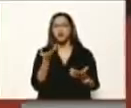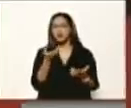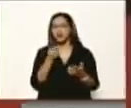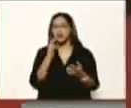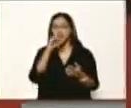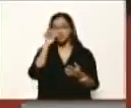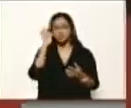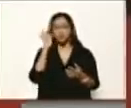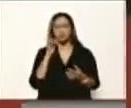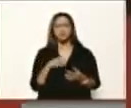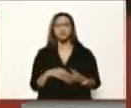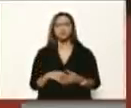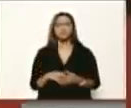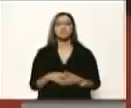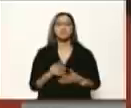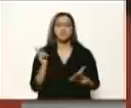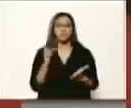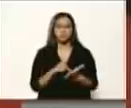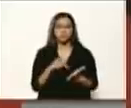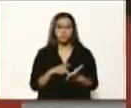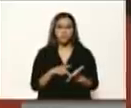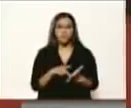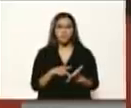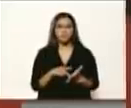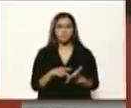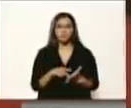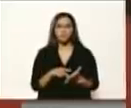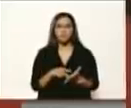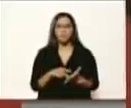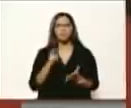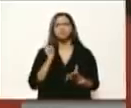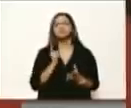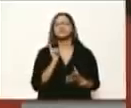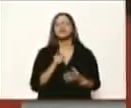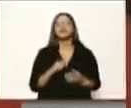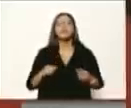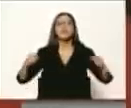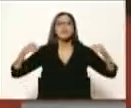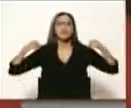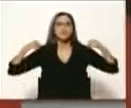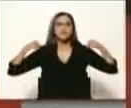cuando vamos a esta contienda, debemos salir fortalecidos.